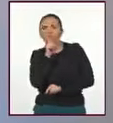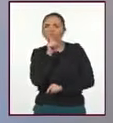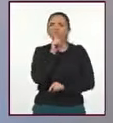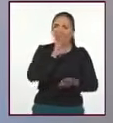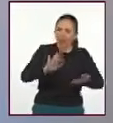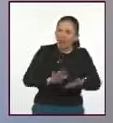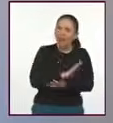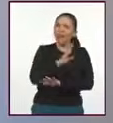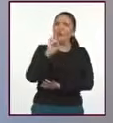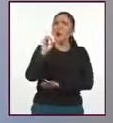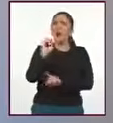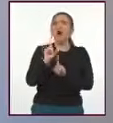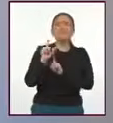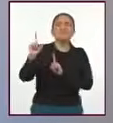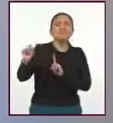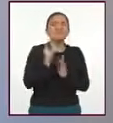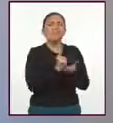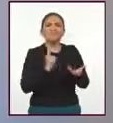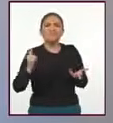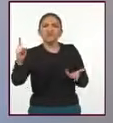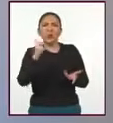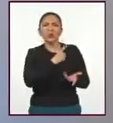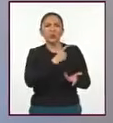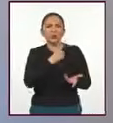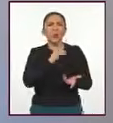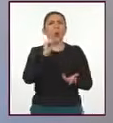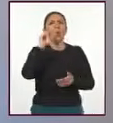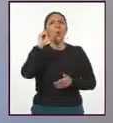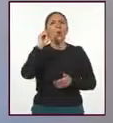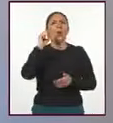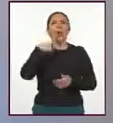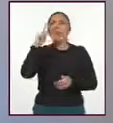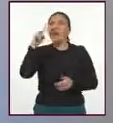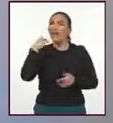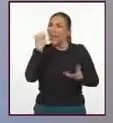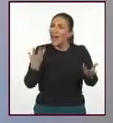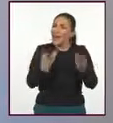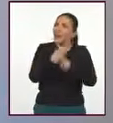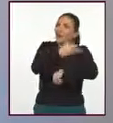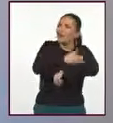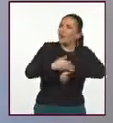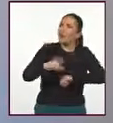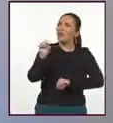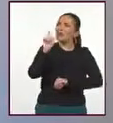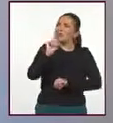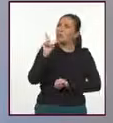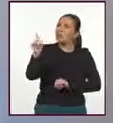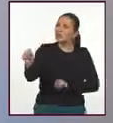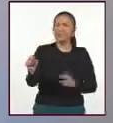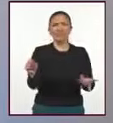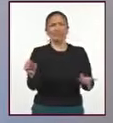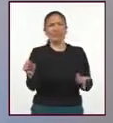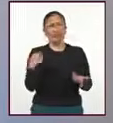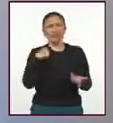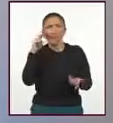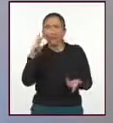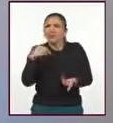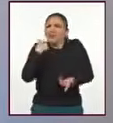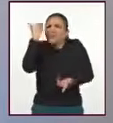te alejas o no sé, de repente ya no quieres reunirte con la familia, me gustaría saber por qué está